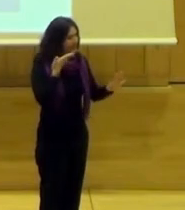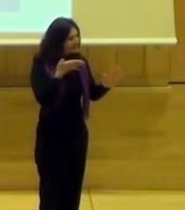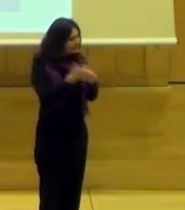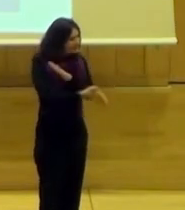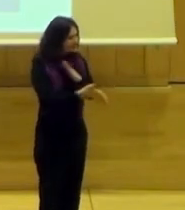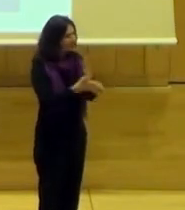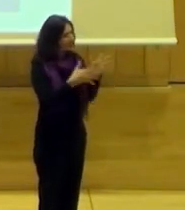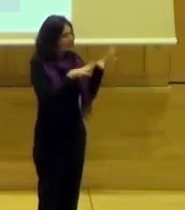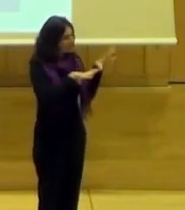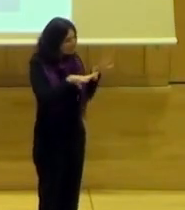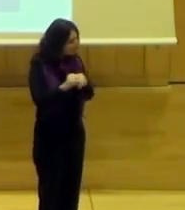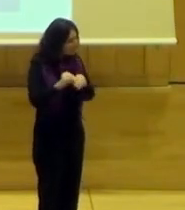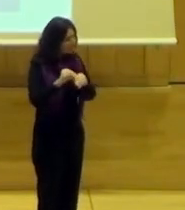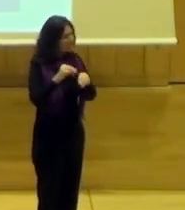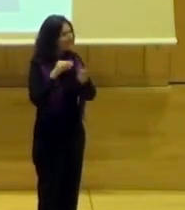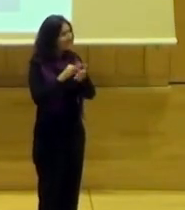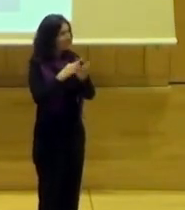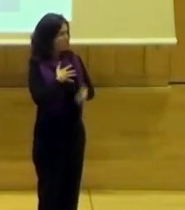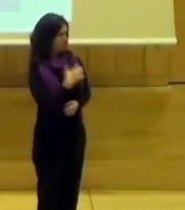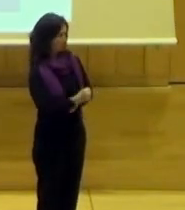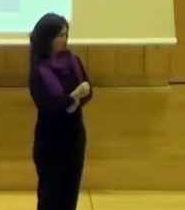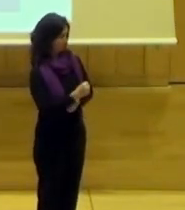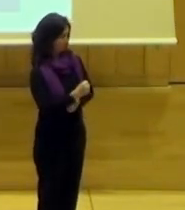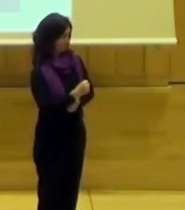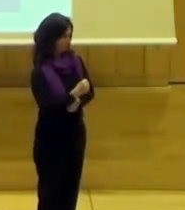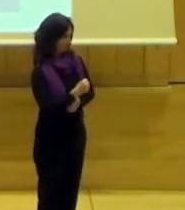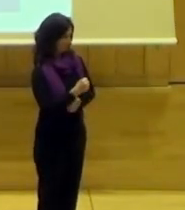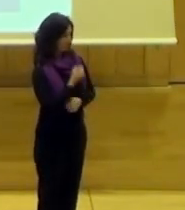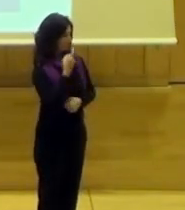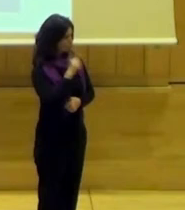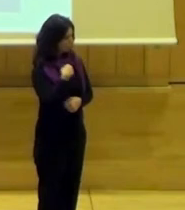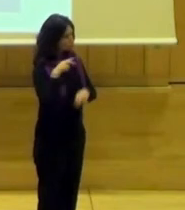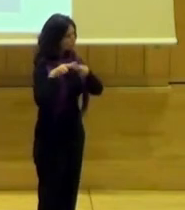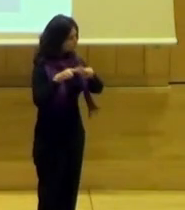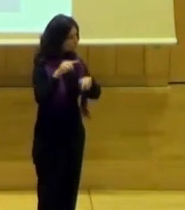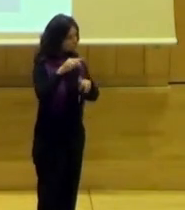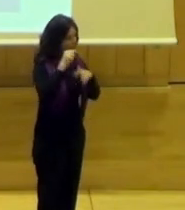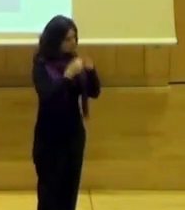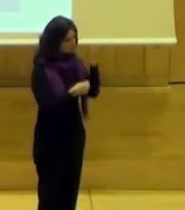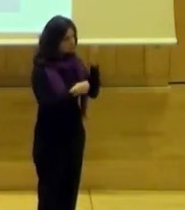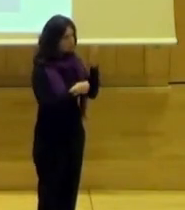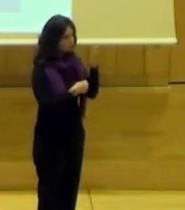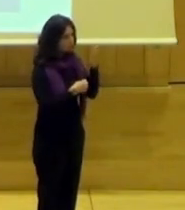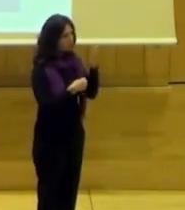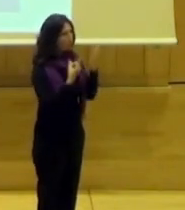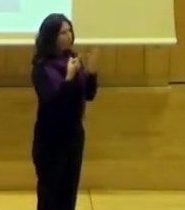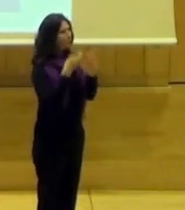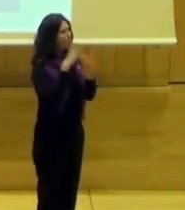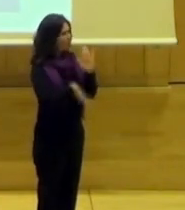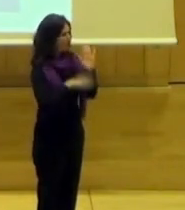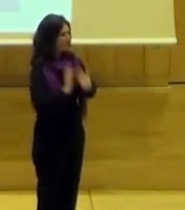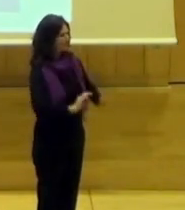sentido práctico a los servicios municipales. También nos hemos dotado en ese aspecto con un